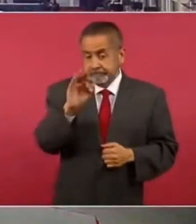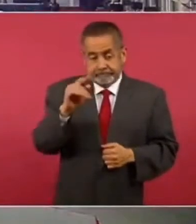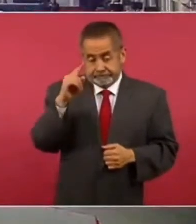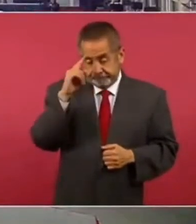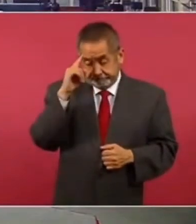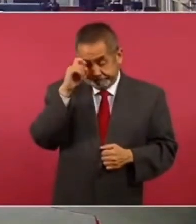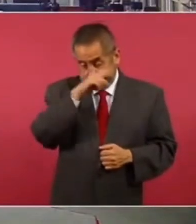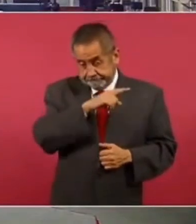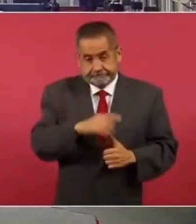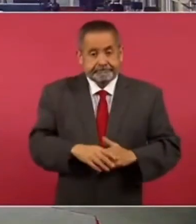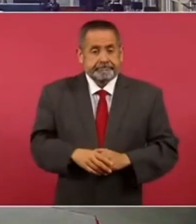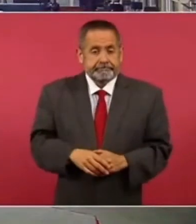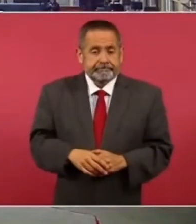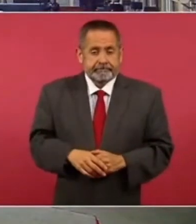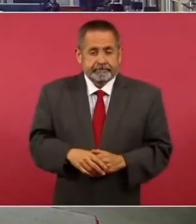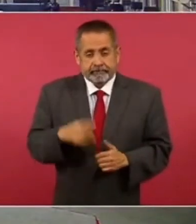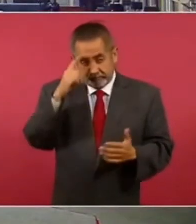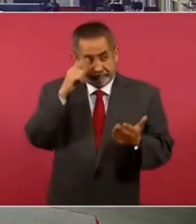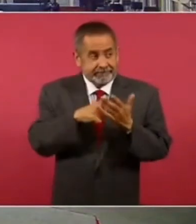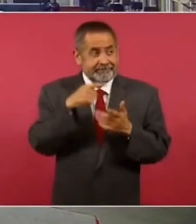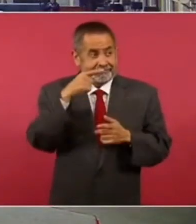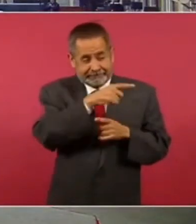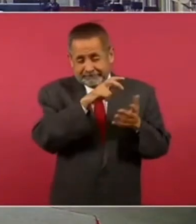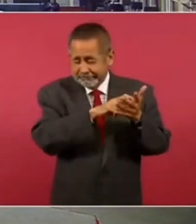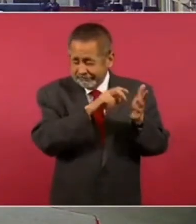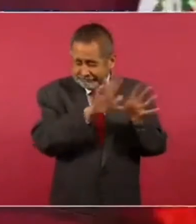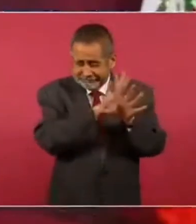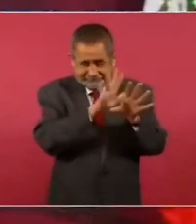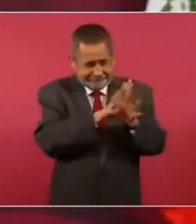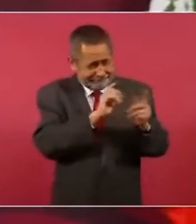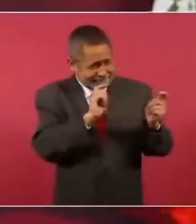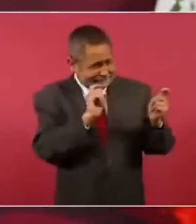Yo creo que es la reforma más complicada.